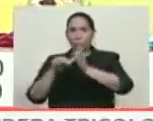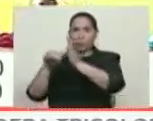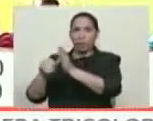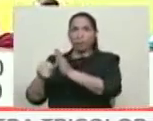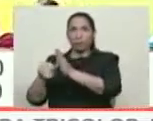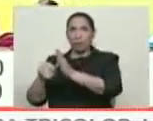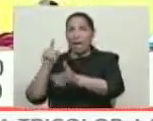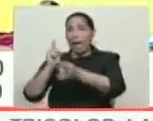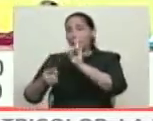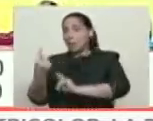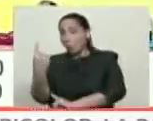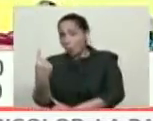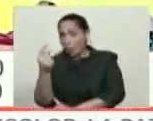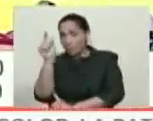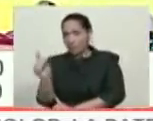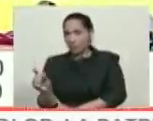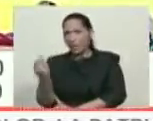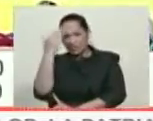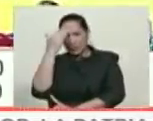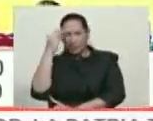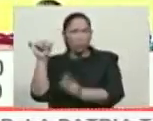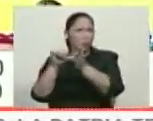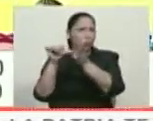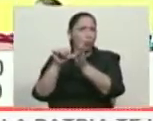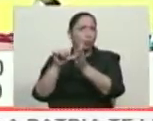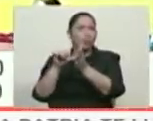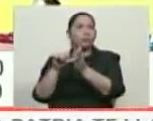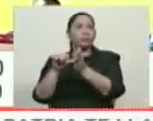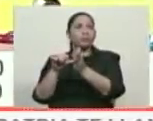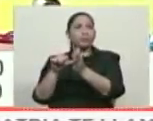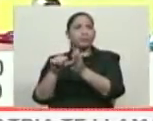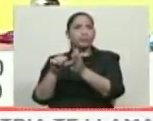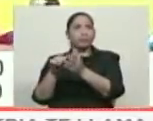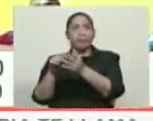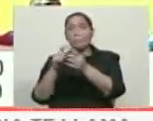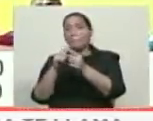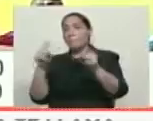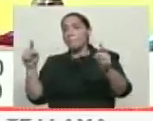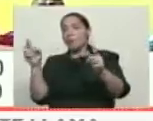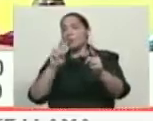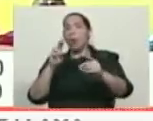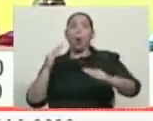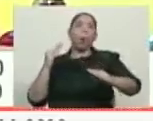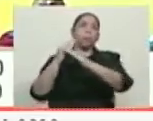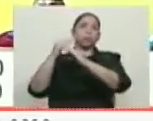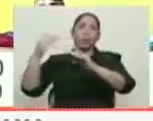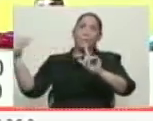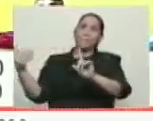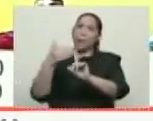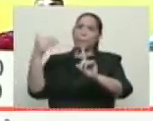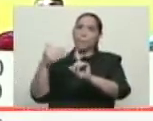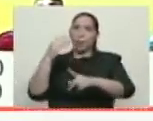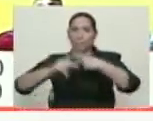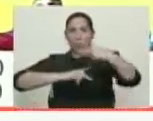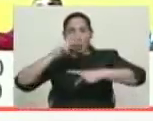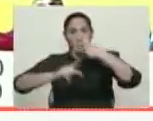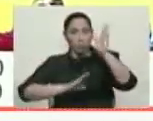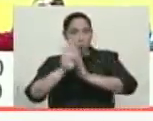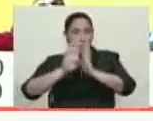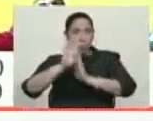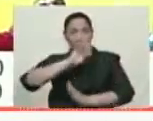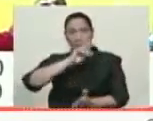al menos uno, sepamos dónde está para que no impida, no boicotee la producción